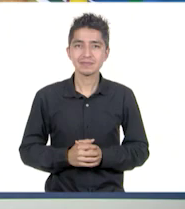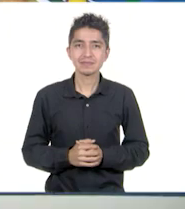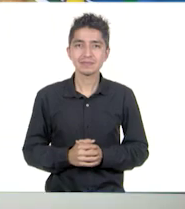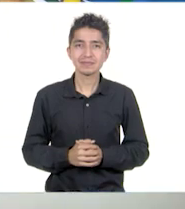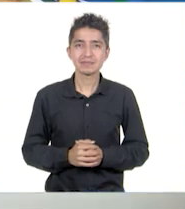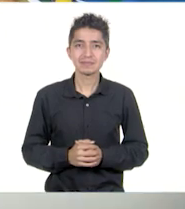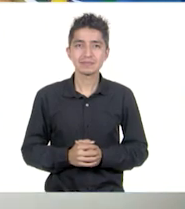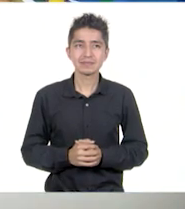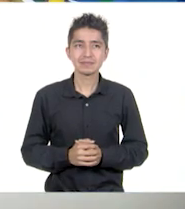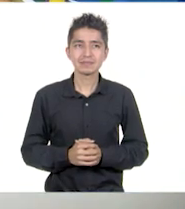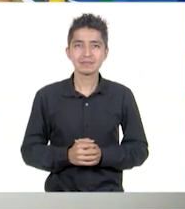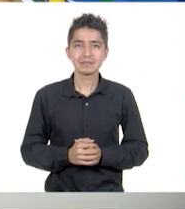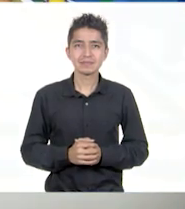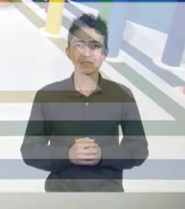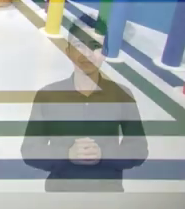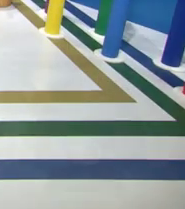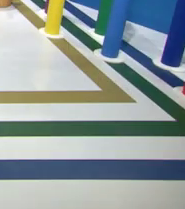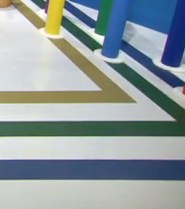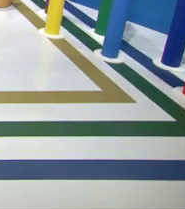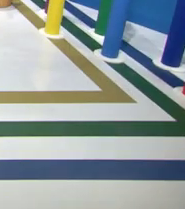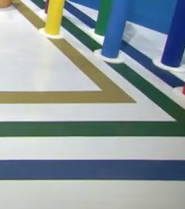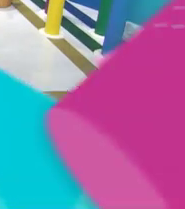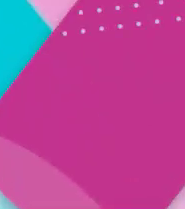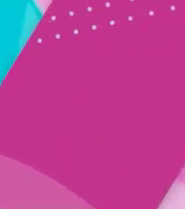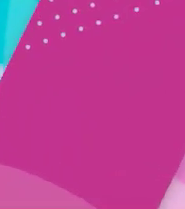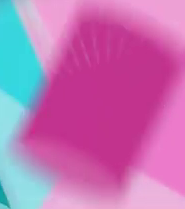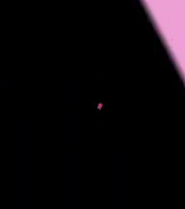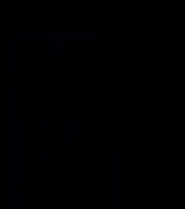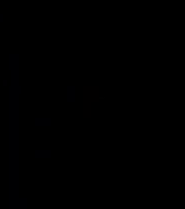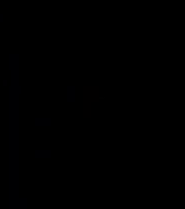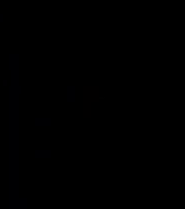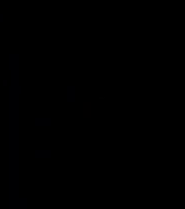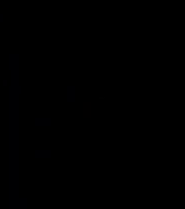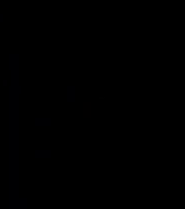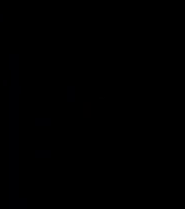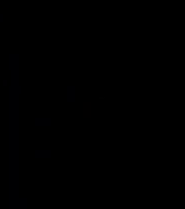¡No puedo esperar! ¡Wow!